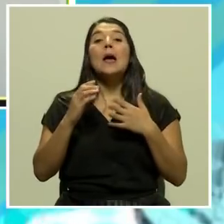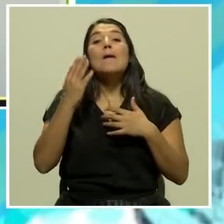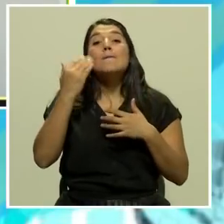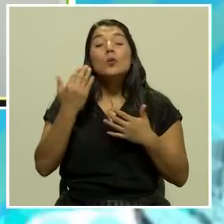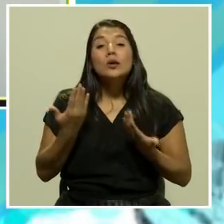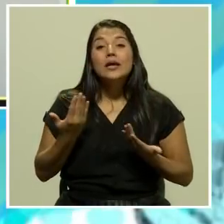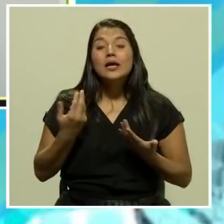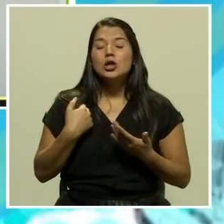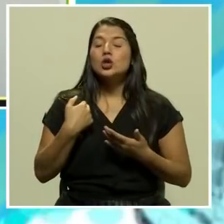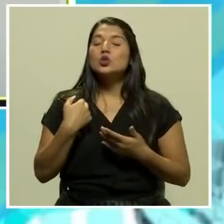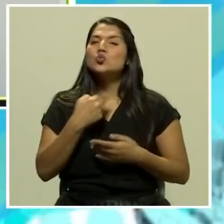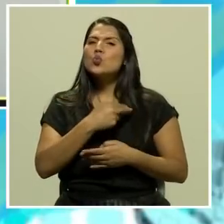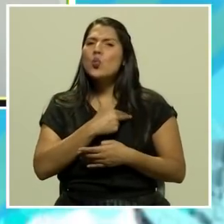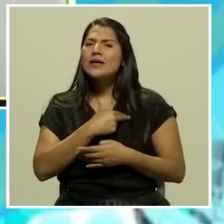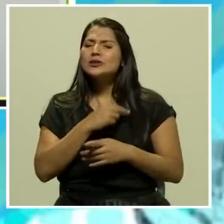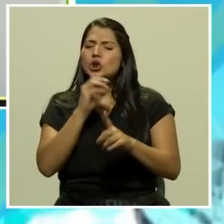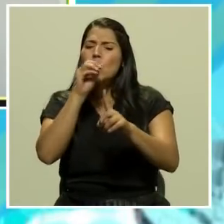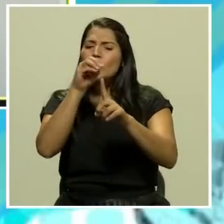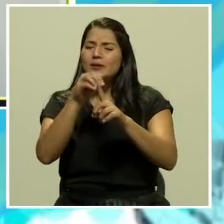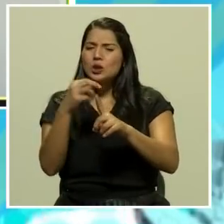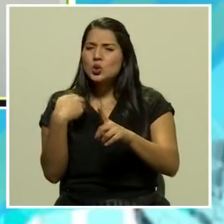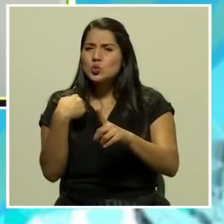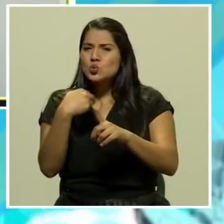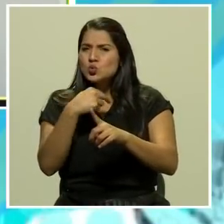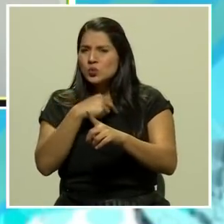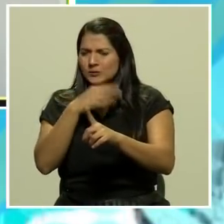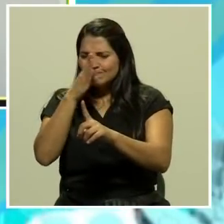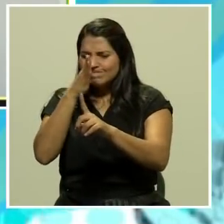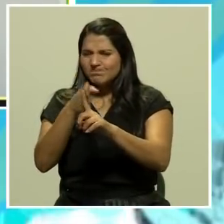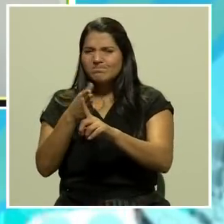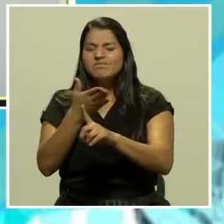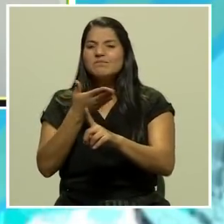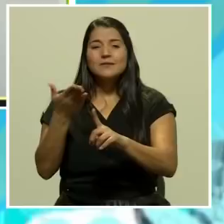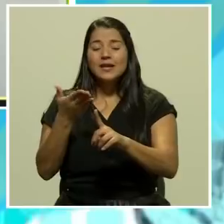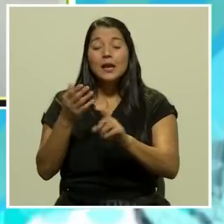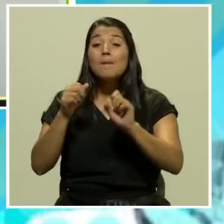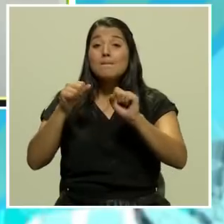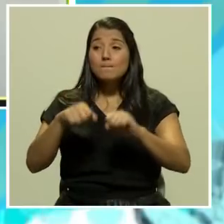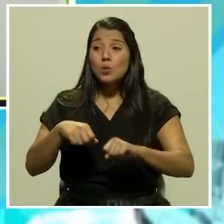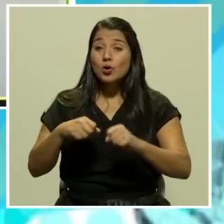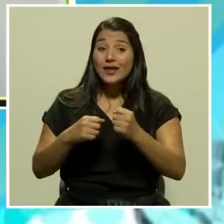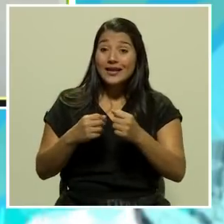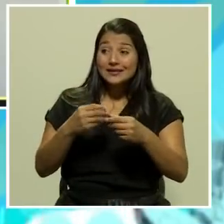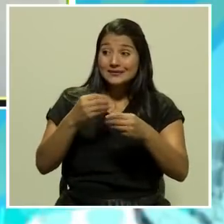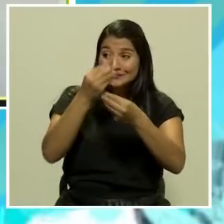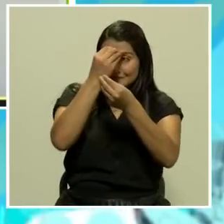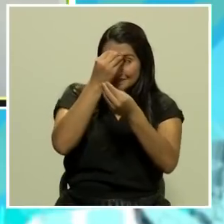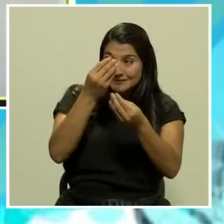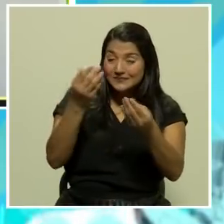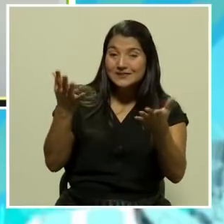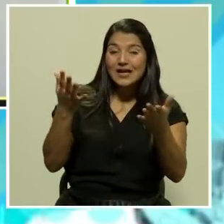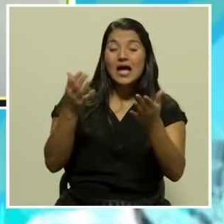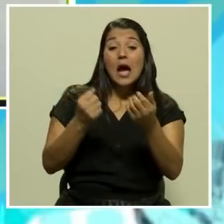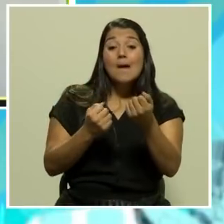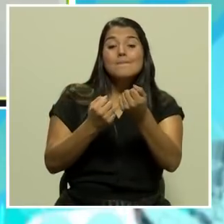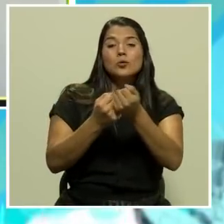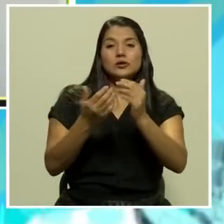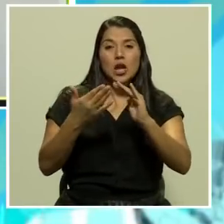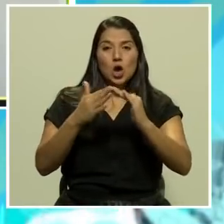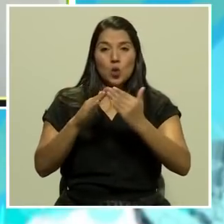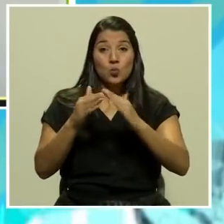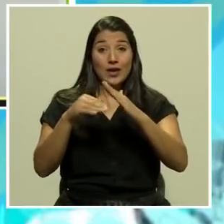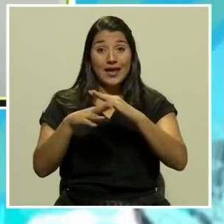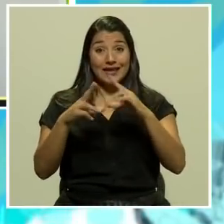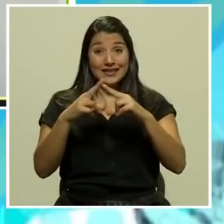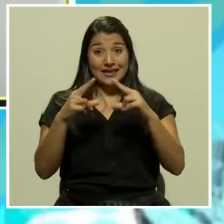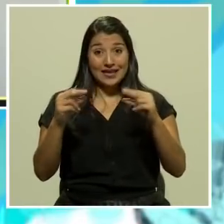nuestra preocupación y nuestra ocupación es brindar y apoyar a la comunidad nicaragüense en